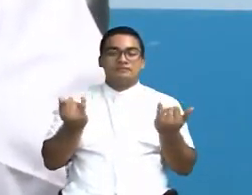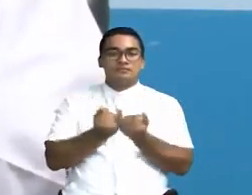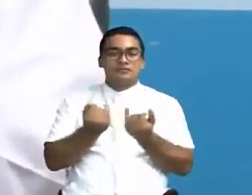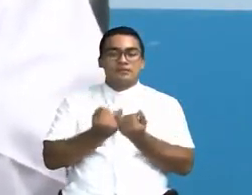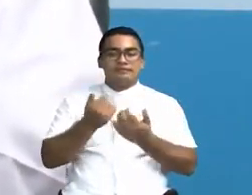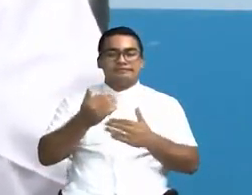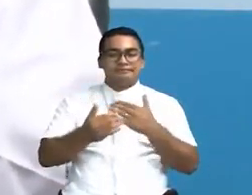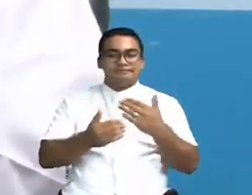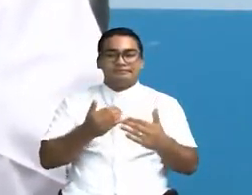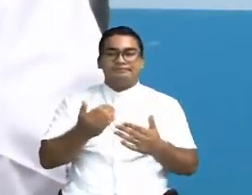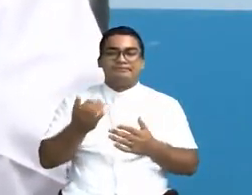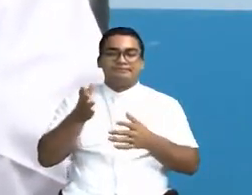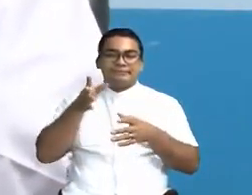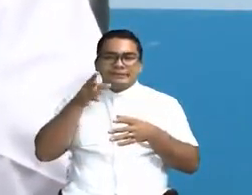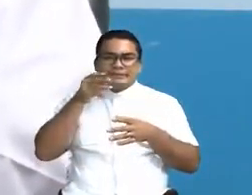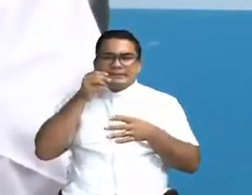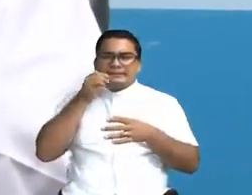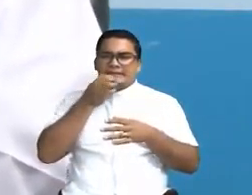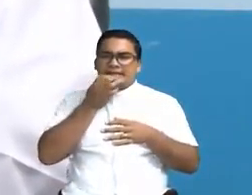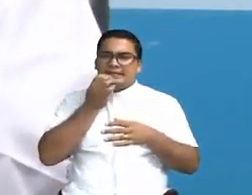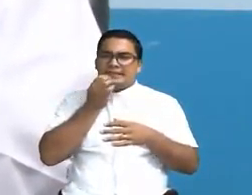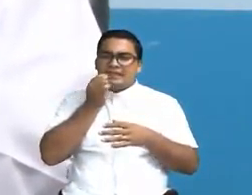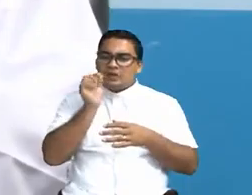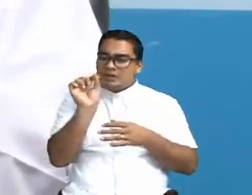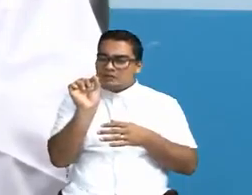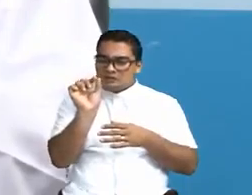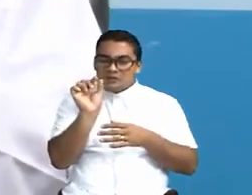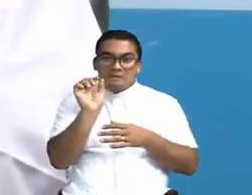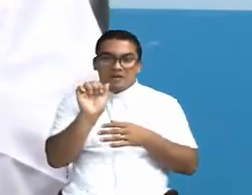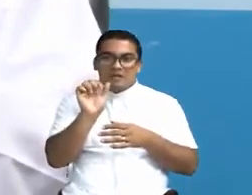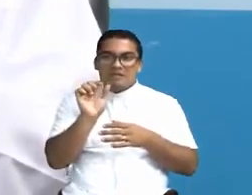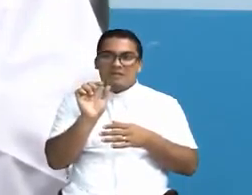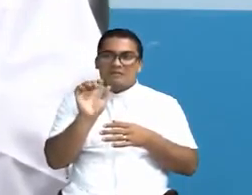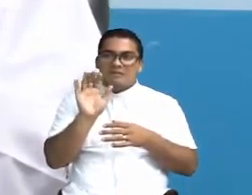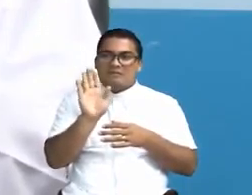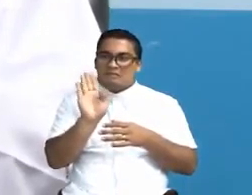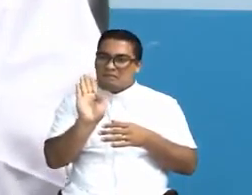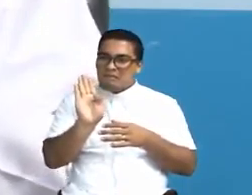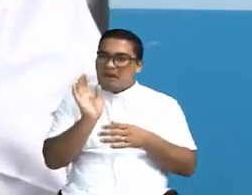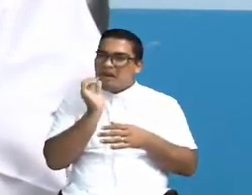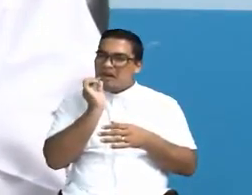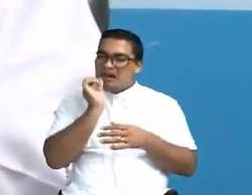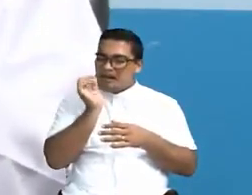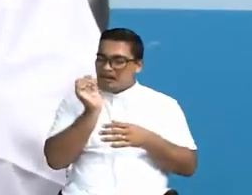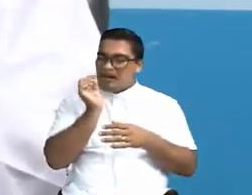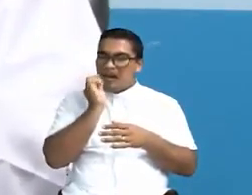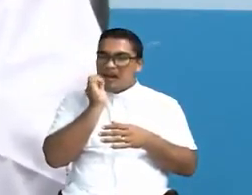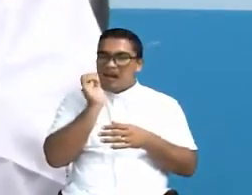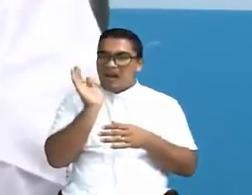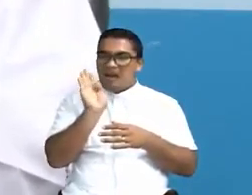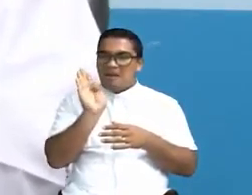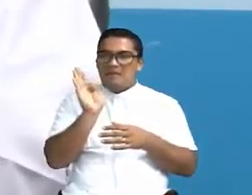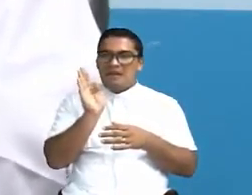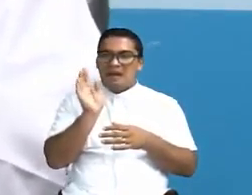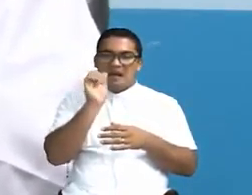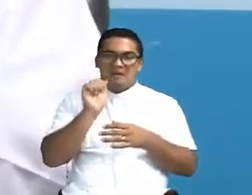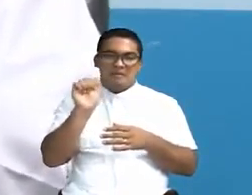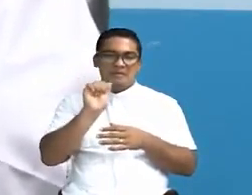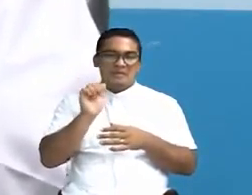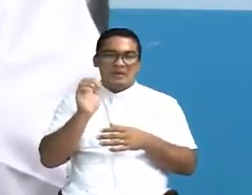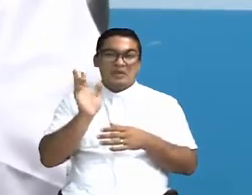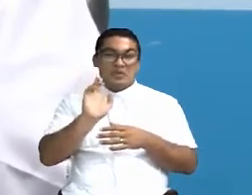infeccioso va a iniciar con esa ampolla, un color como blanco, ¿verdad? A veces son blancos, a veces son